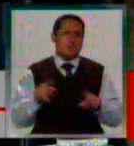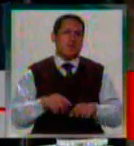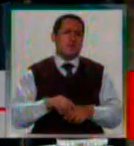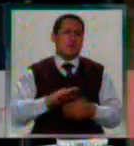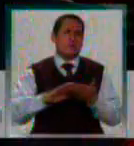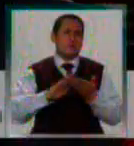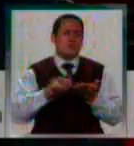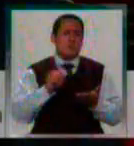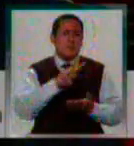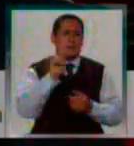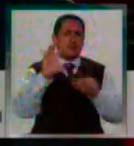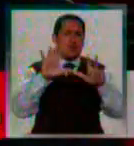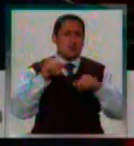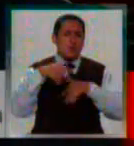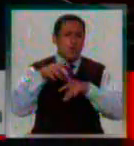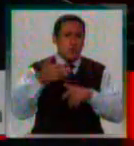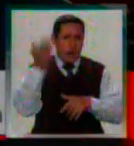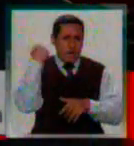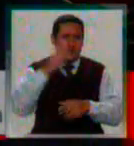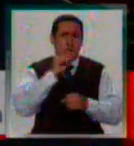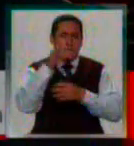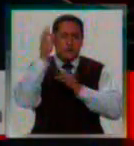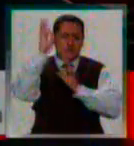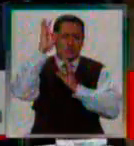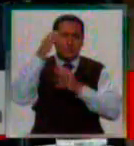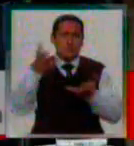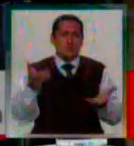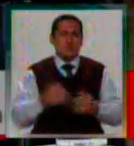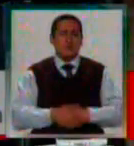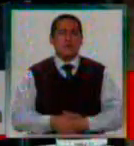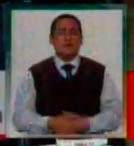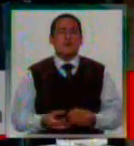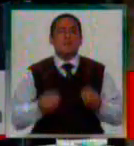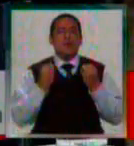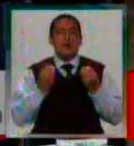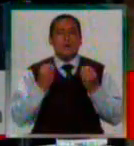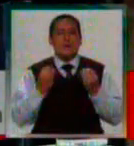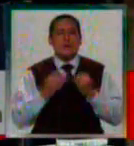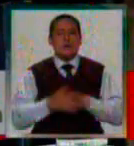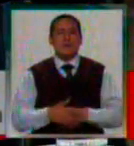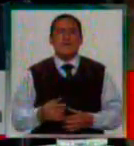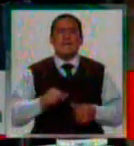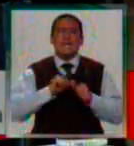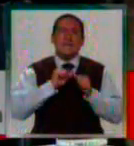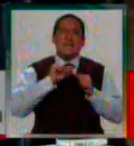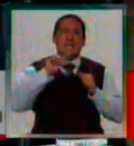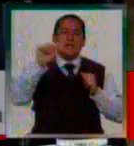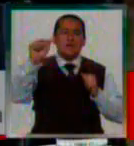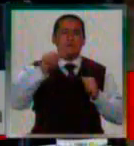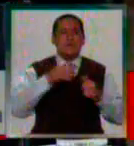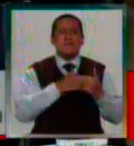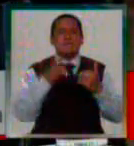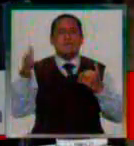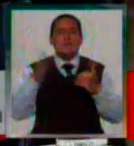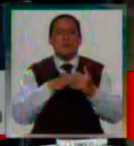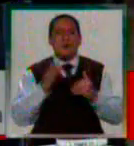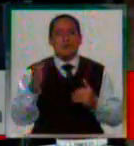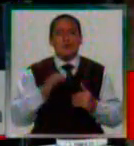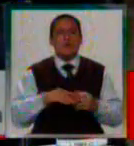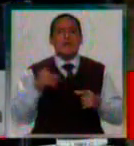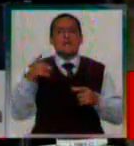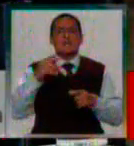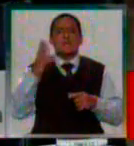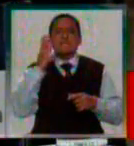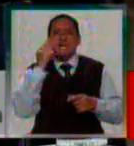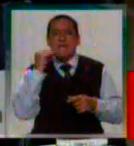Julio eso no fue una cosa de campaña No por qué Pero por qué Porque digamos Qué distancia hay entre la provincia de ferreñafe